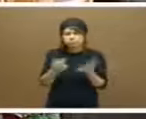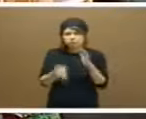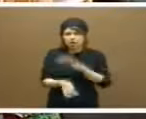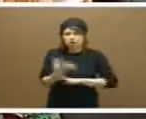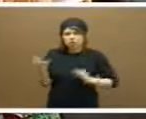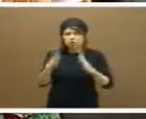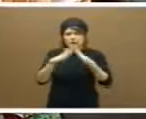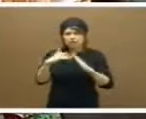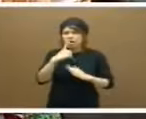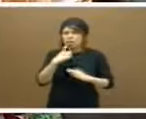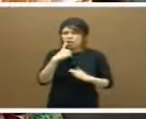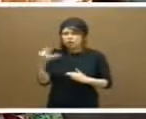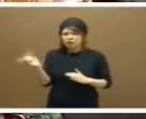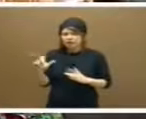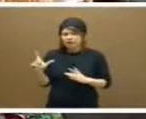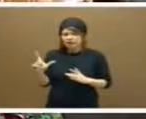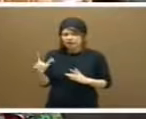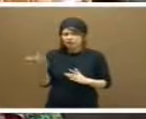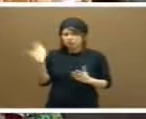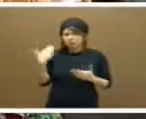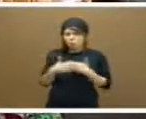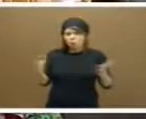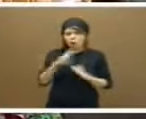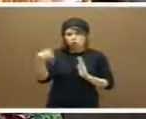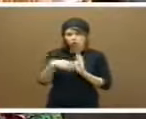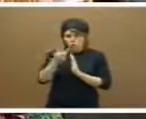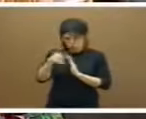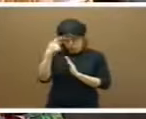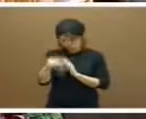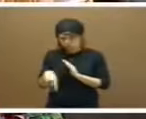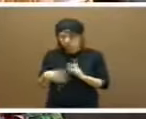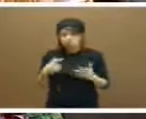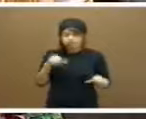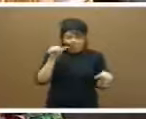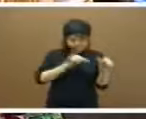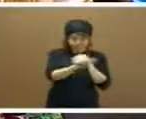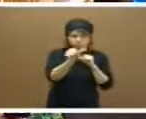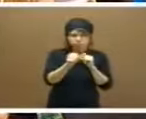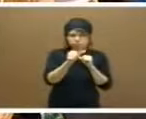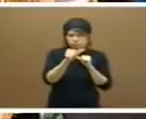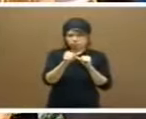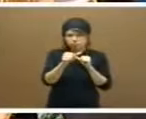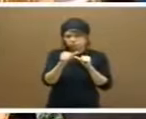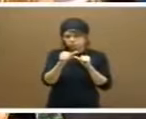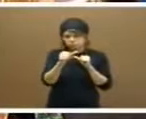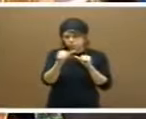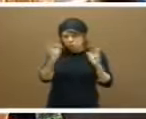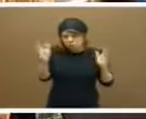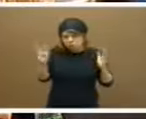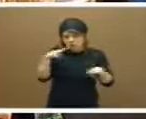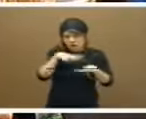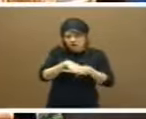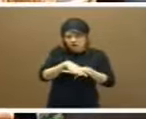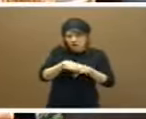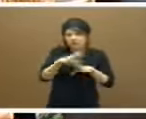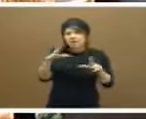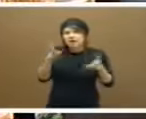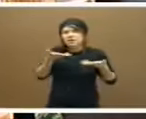de la Casa Roja de Llerena, que se inauguró en 2004, como usted sabe. Desde entonces ha permanecido a la red asistencial del